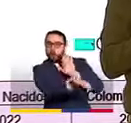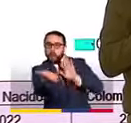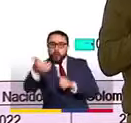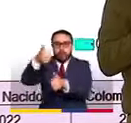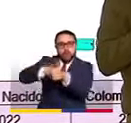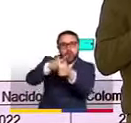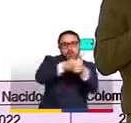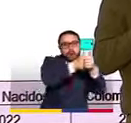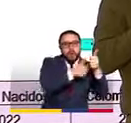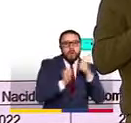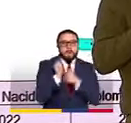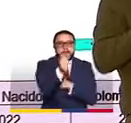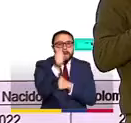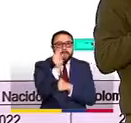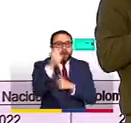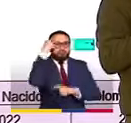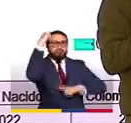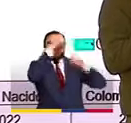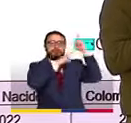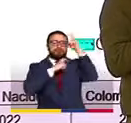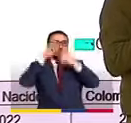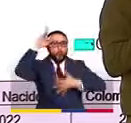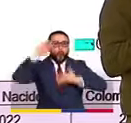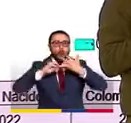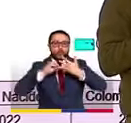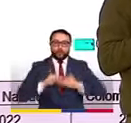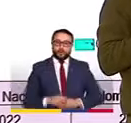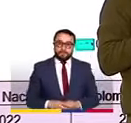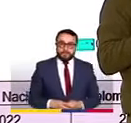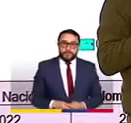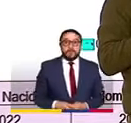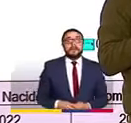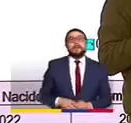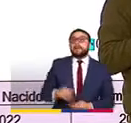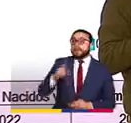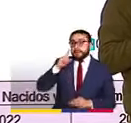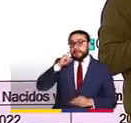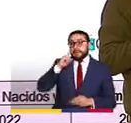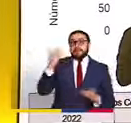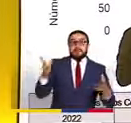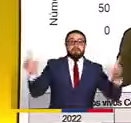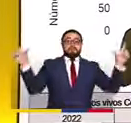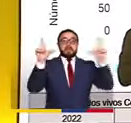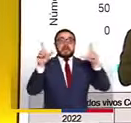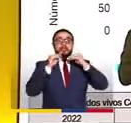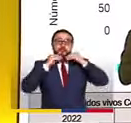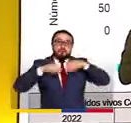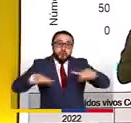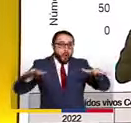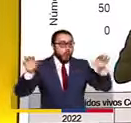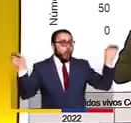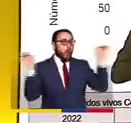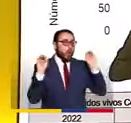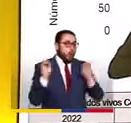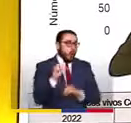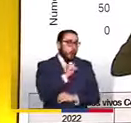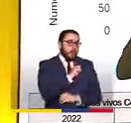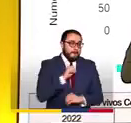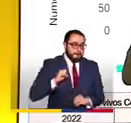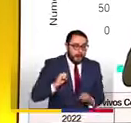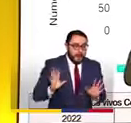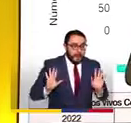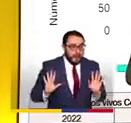conclusiones. Quiero que sepan que la televisión es pública o privada para mirar